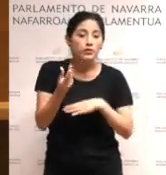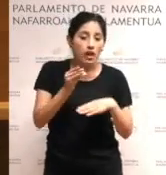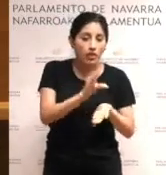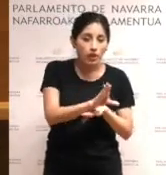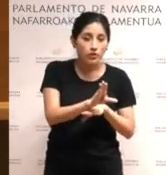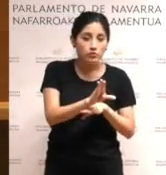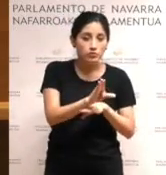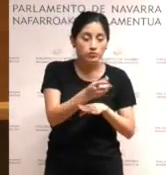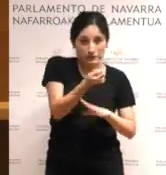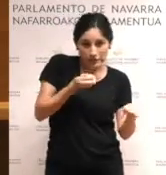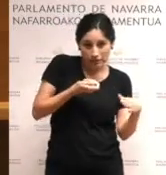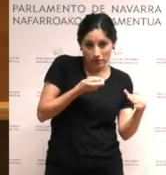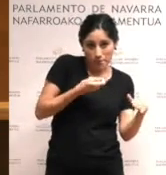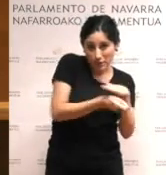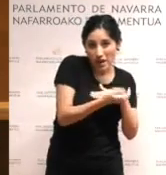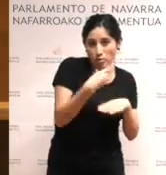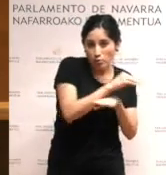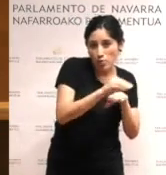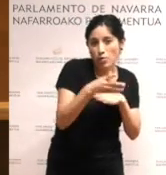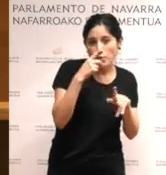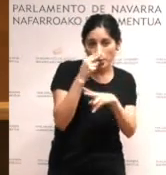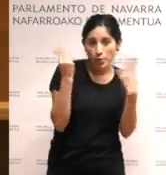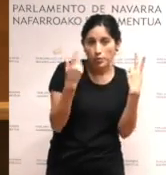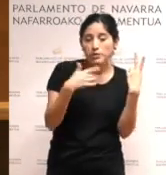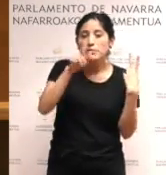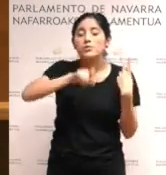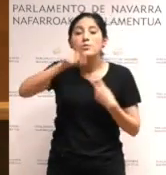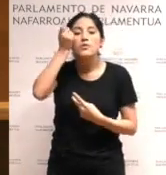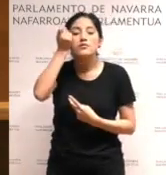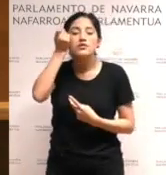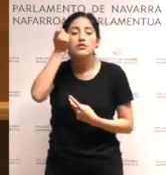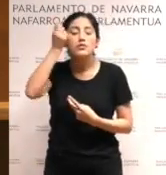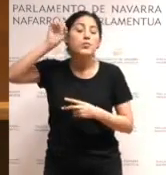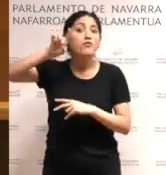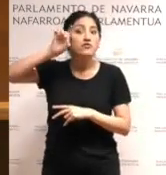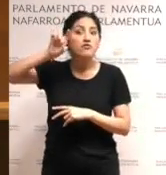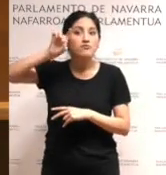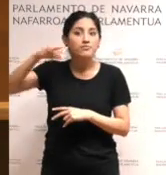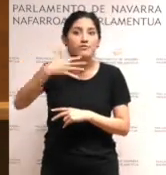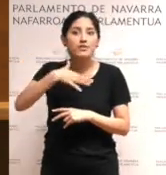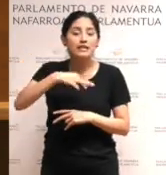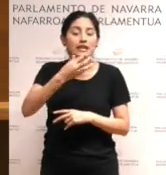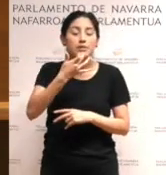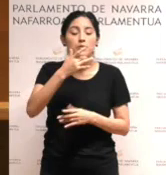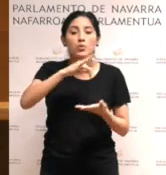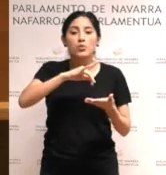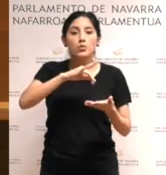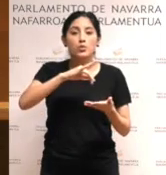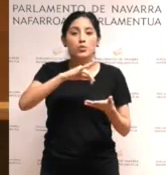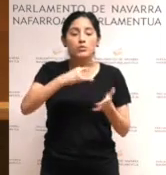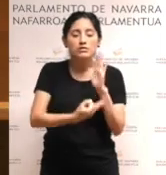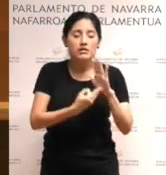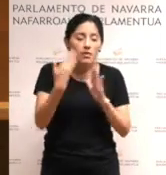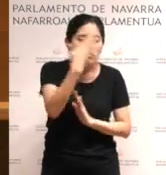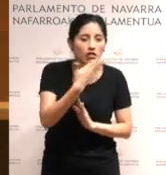son dos, el tiempo, es decir, en forma de horas profesor, y el espacio, la infraestructura escolar necesaria. Ante esta